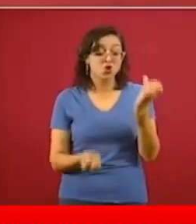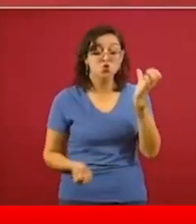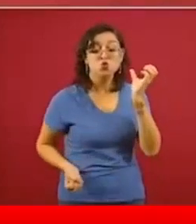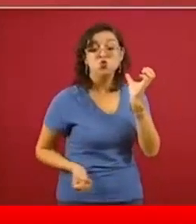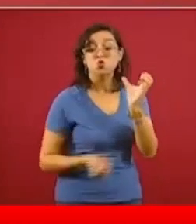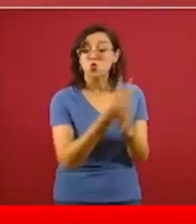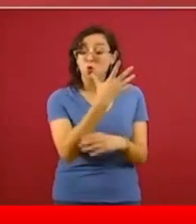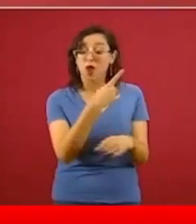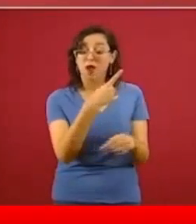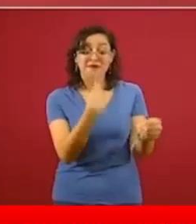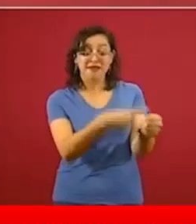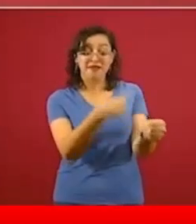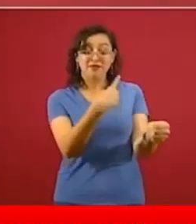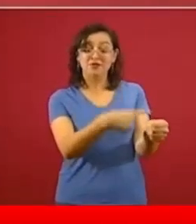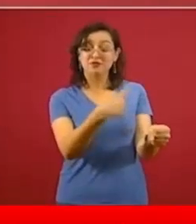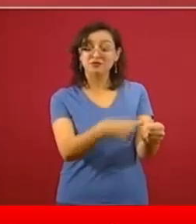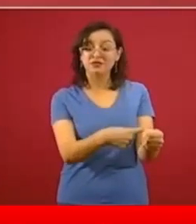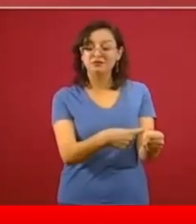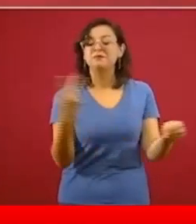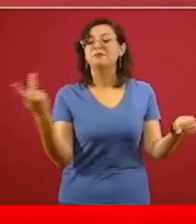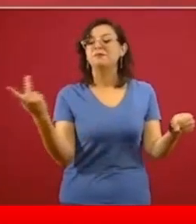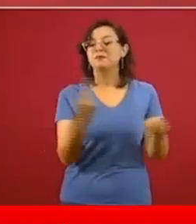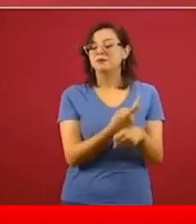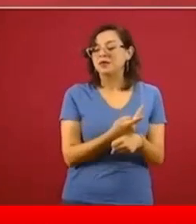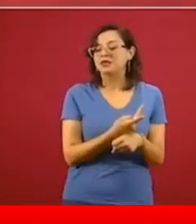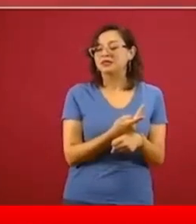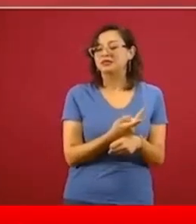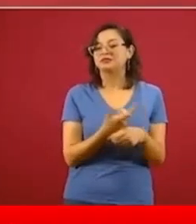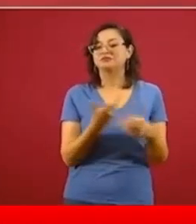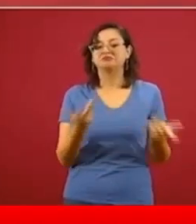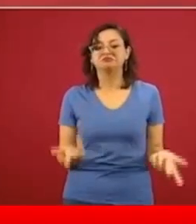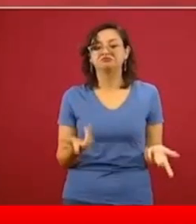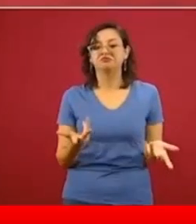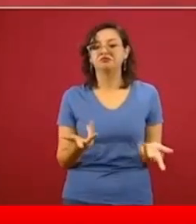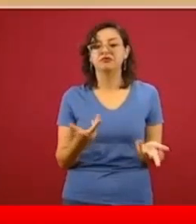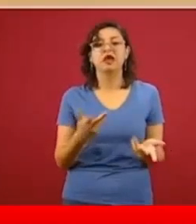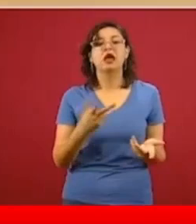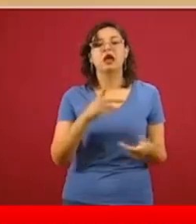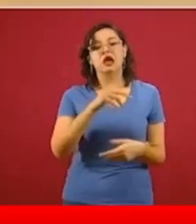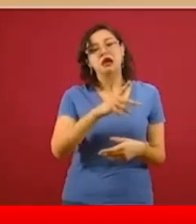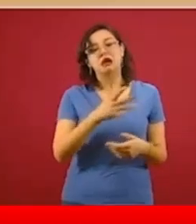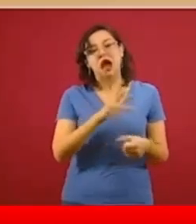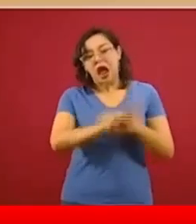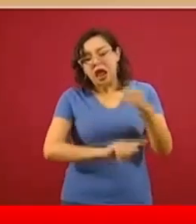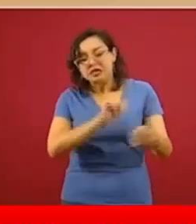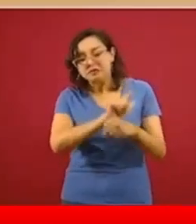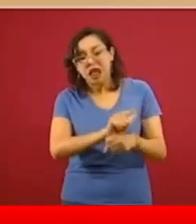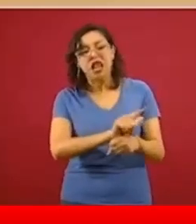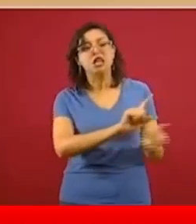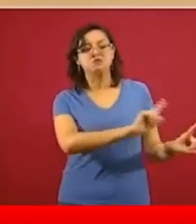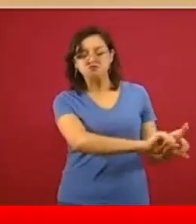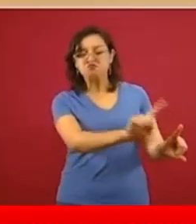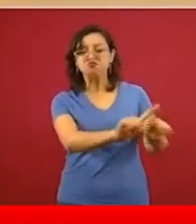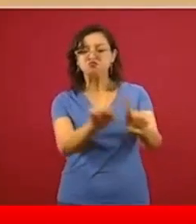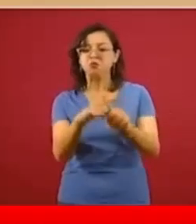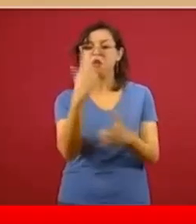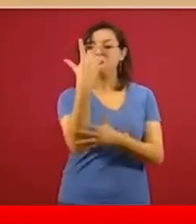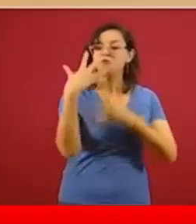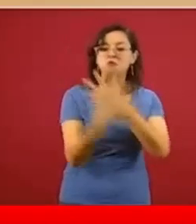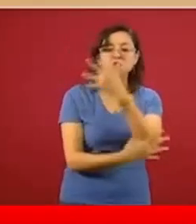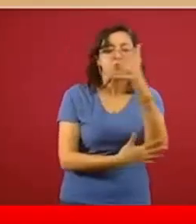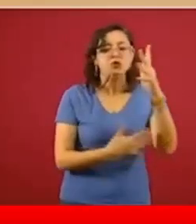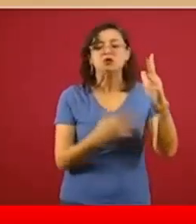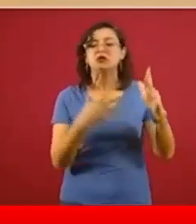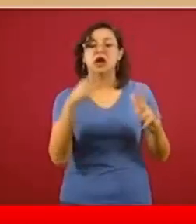son enfermedades que la gran mayoría de ellas estaban en el reino animal en animales salvajes selváticos en los